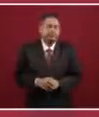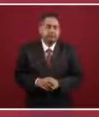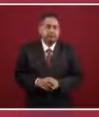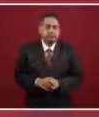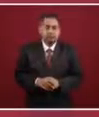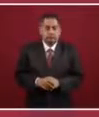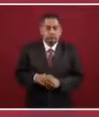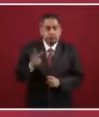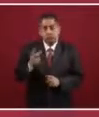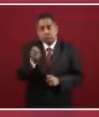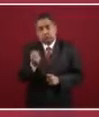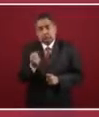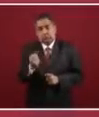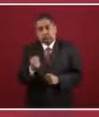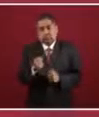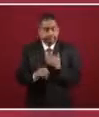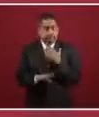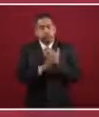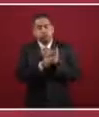Eso fue muy fuerte.